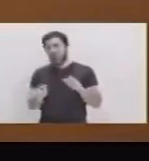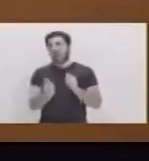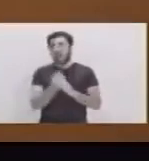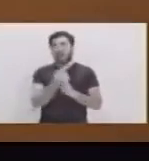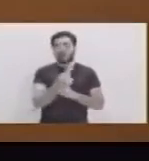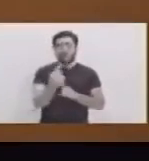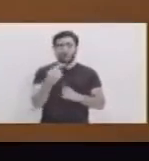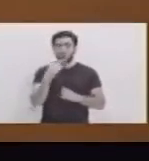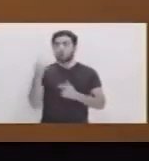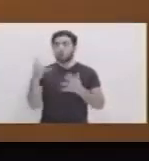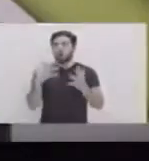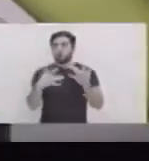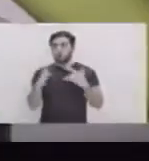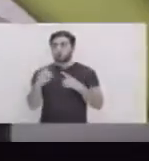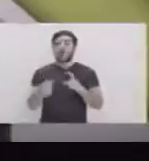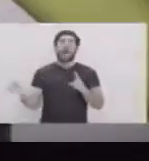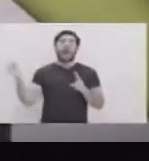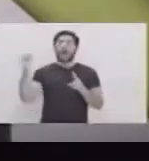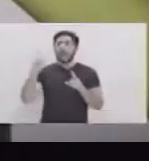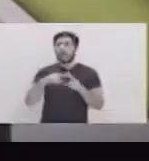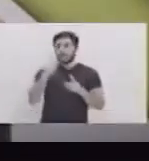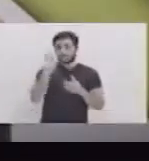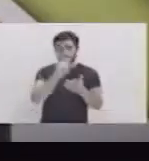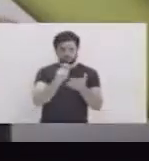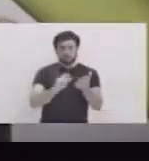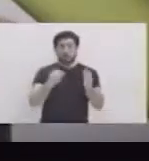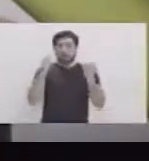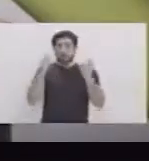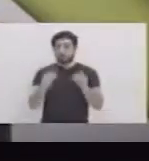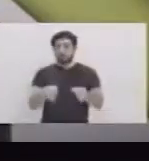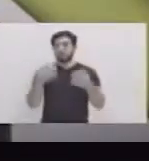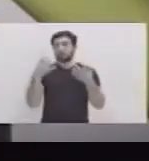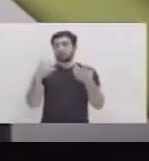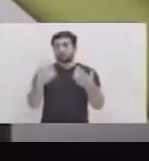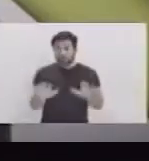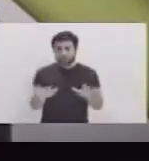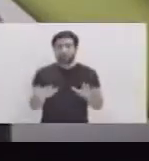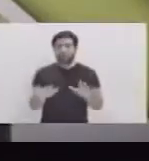Y así sucesivamente vamos a ir aplicando cada uno de los colores.